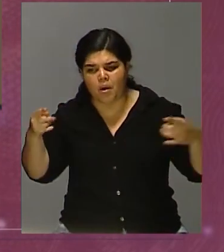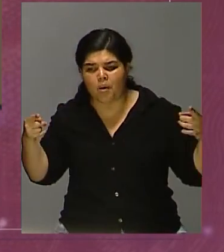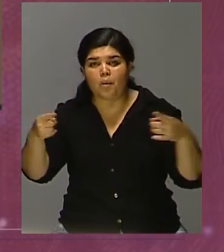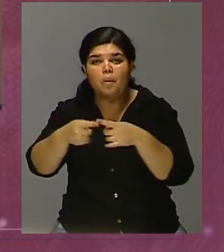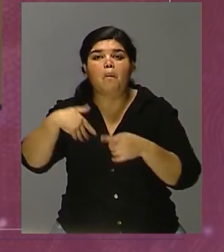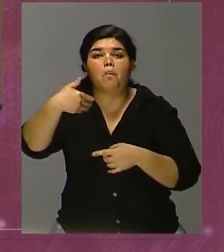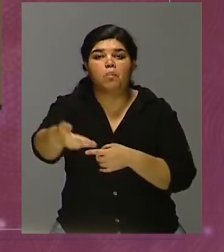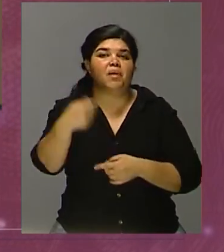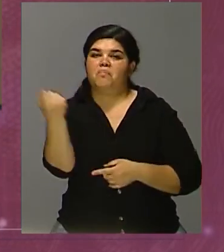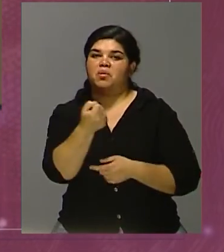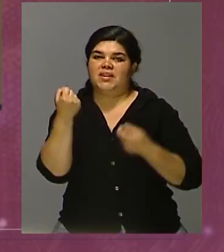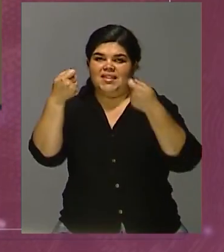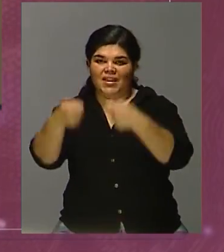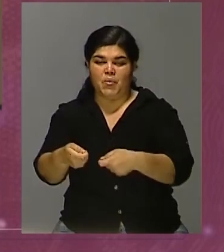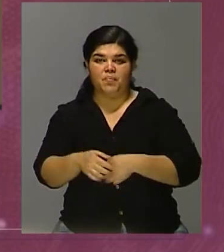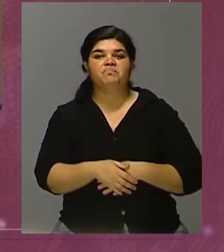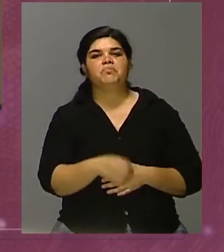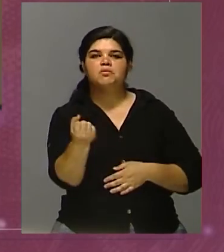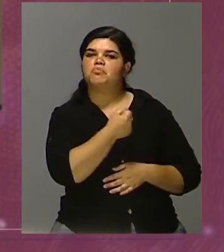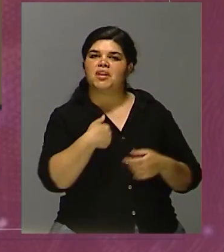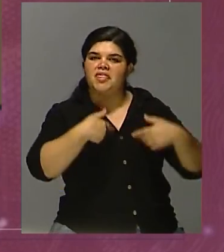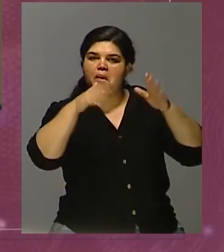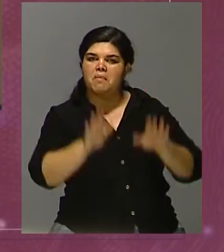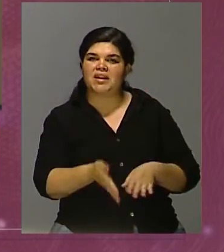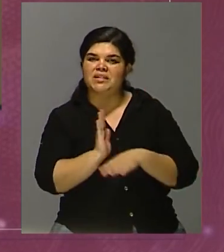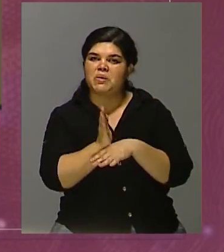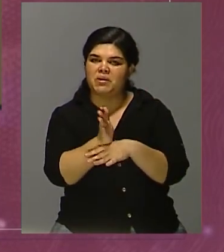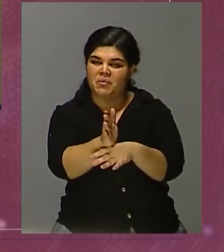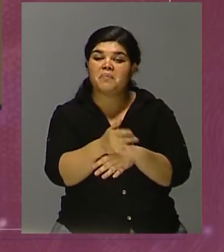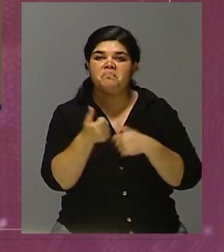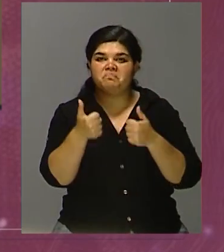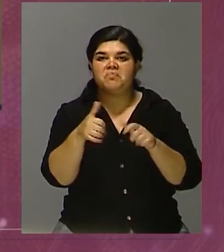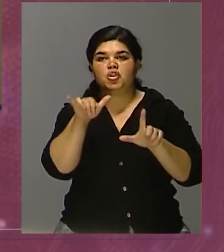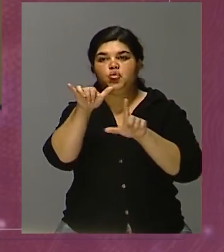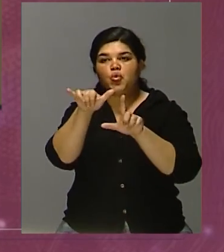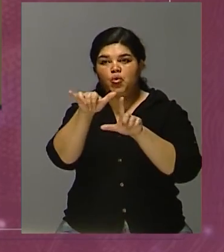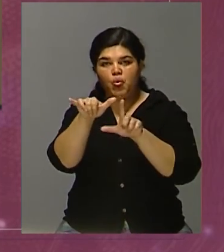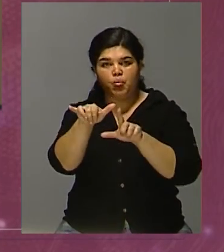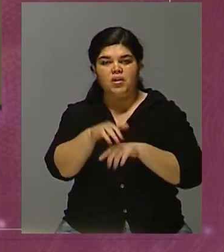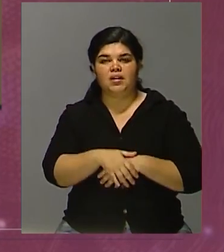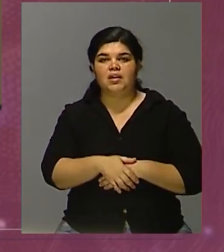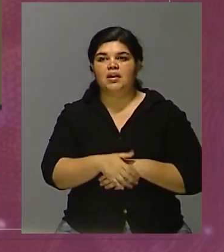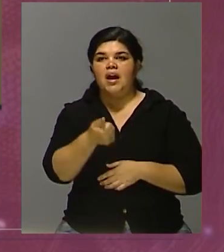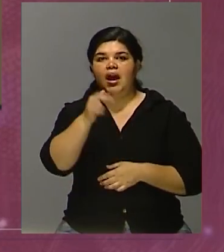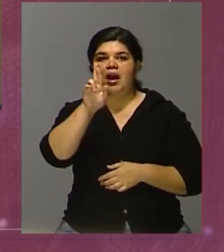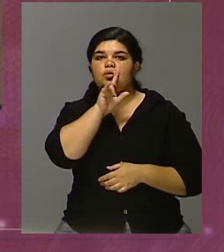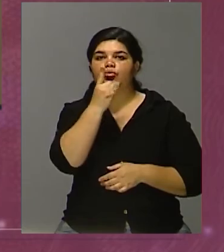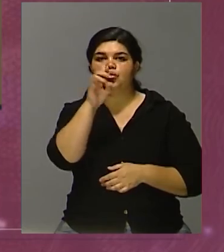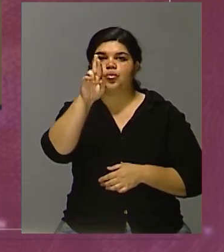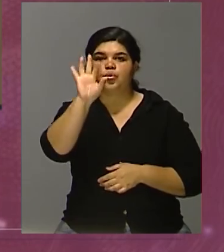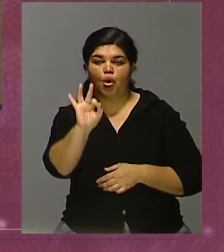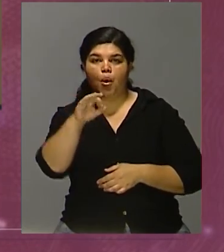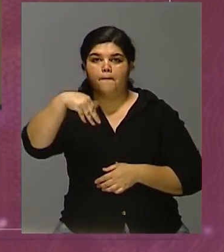importante, bueno, no perder la esperanza. Bueno, Arturo, muchísimas gracias. Repasamos entonces tu canal de YouTube IDC, Arturo Rodríguez Martín, así te